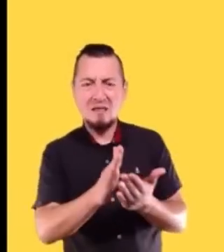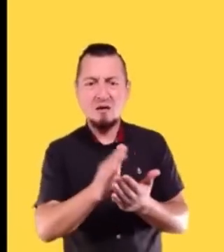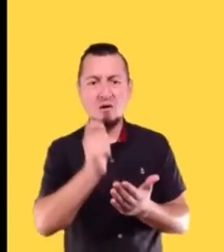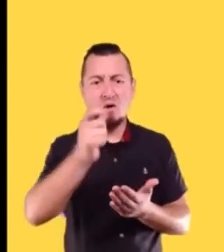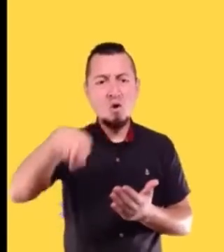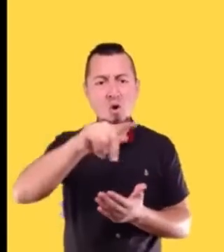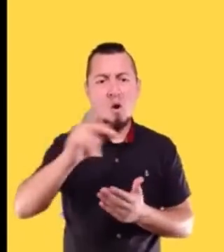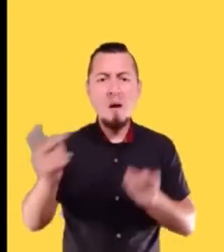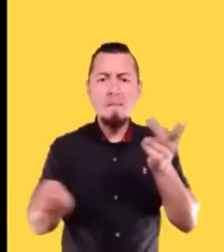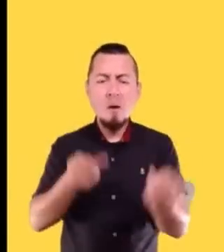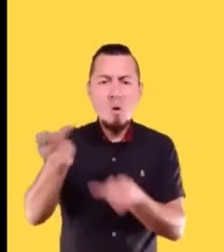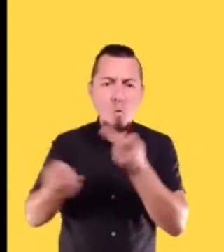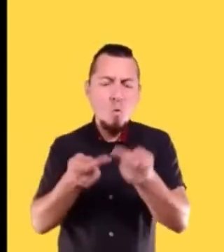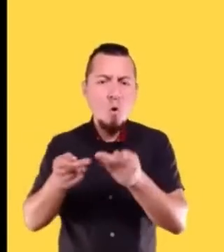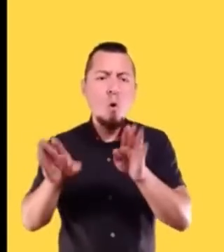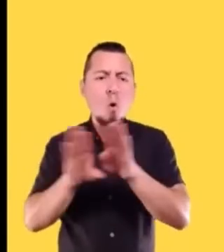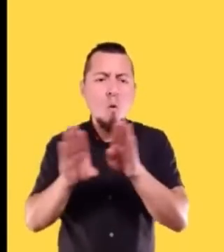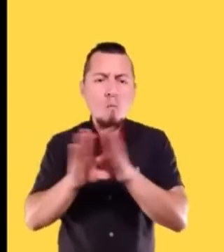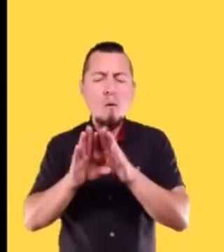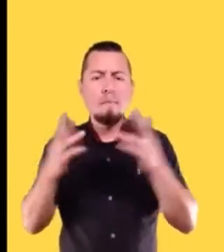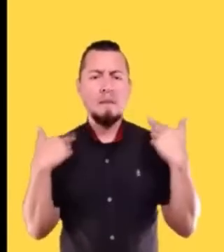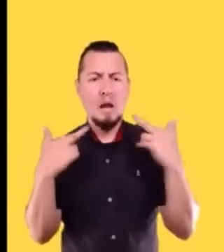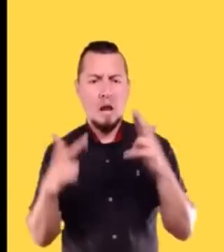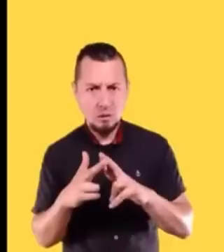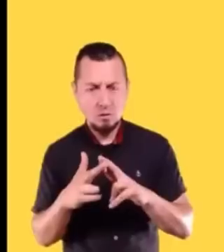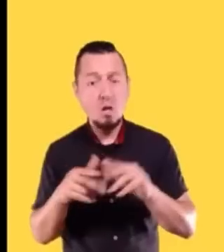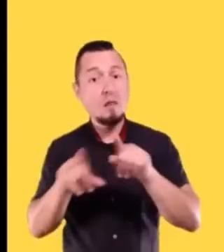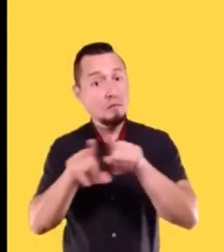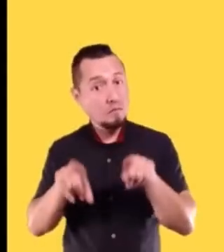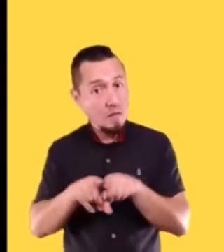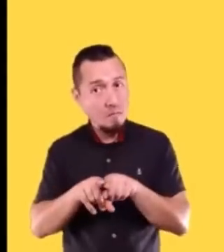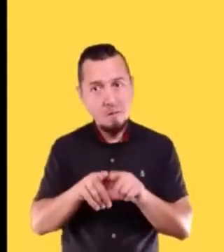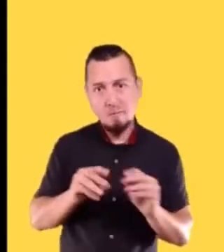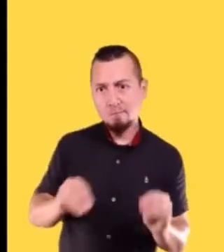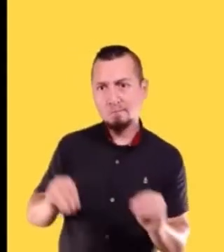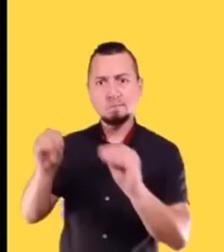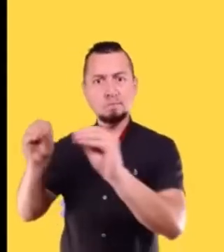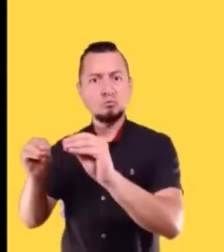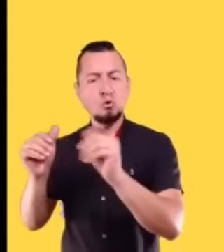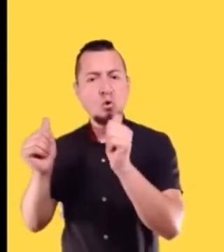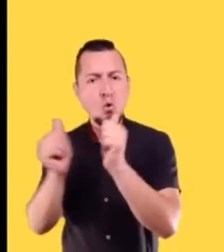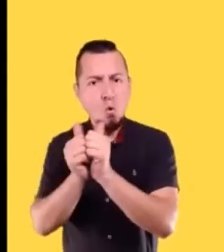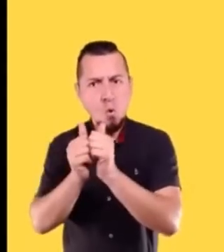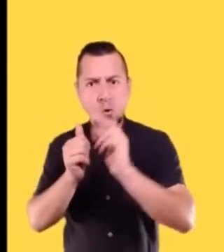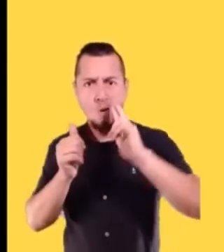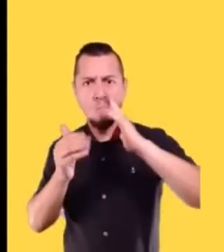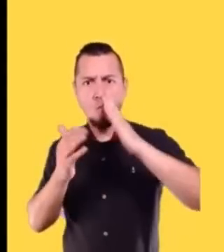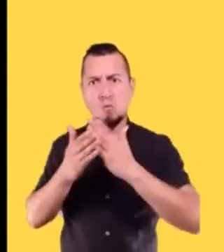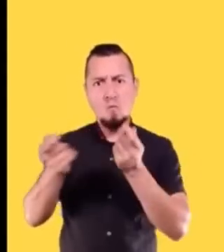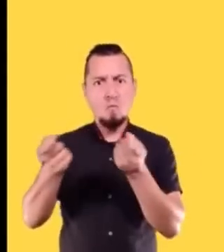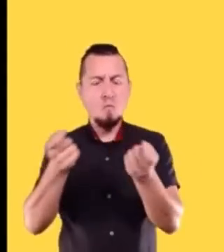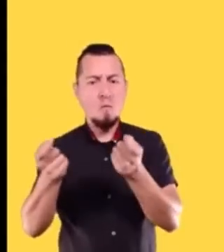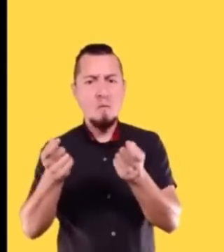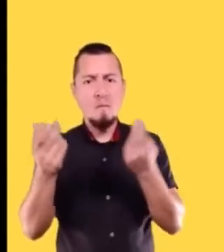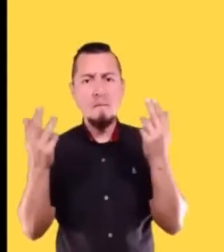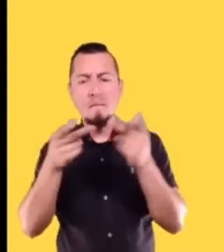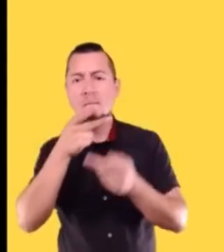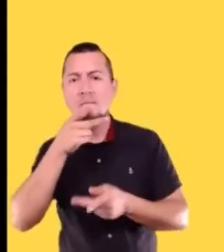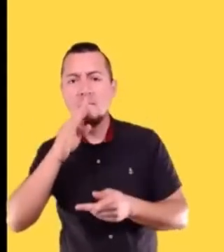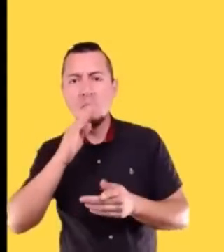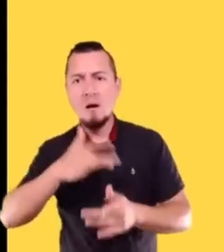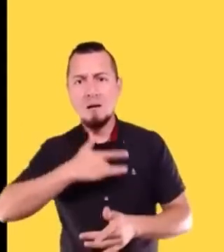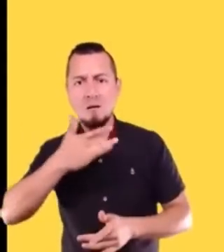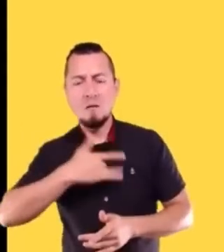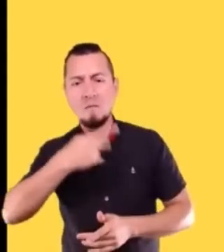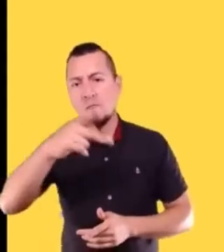es abordado en la escuela, y también es abordado hacia los niños, pero con una atención a la etapa sensitiva, es decir, a la edad,